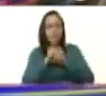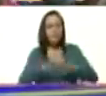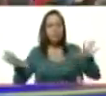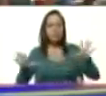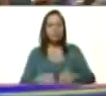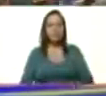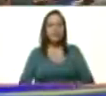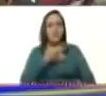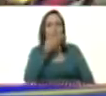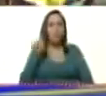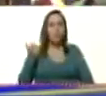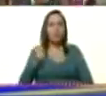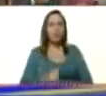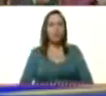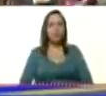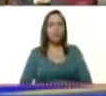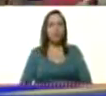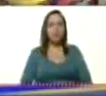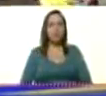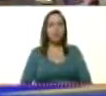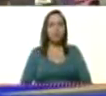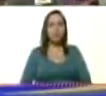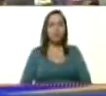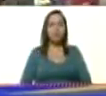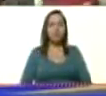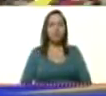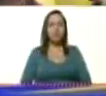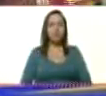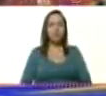de mejoría, de avance.